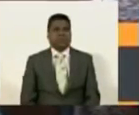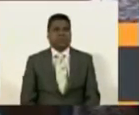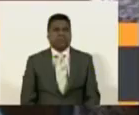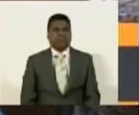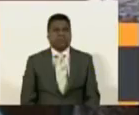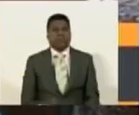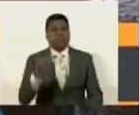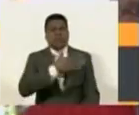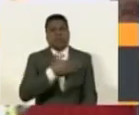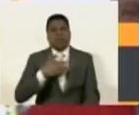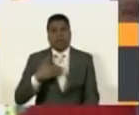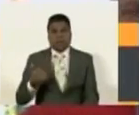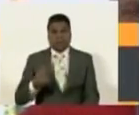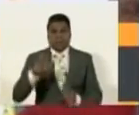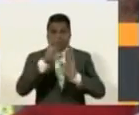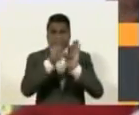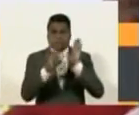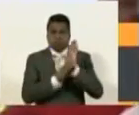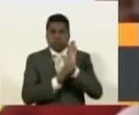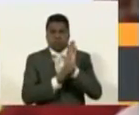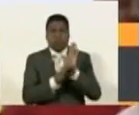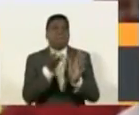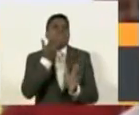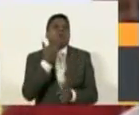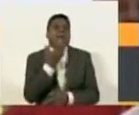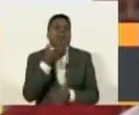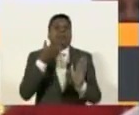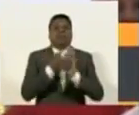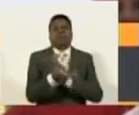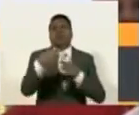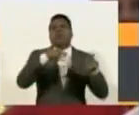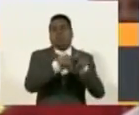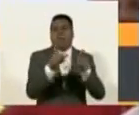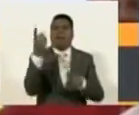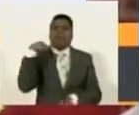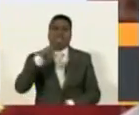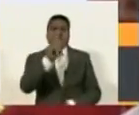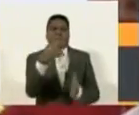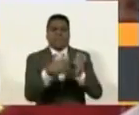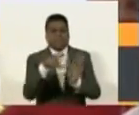Lo que queremos es que esta constitución no le pase lo que le pasó en el 2002.